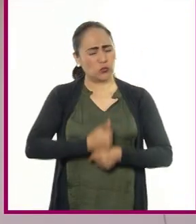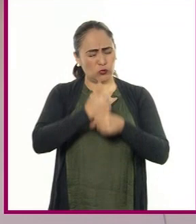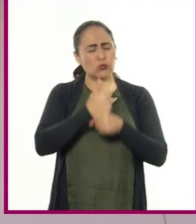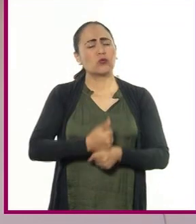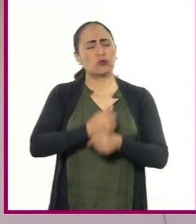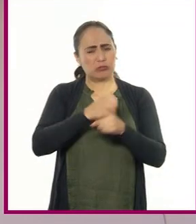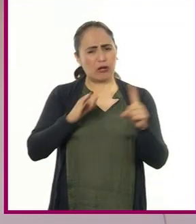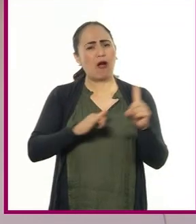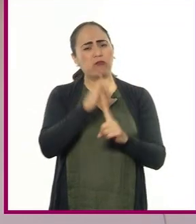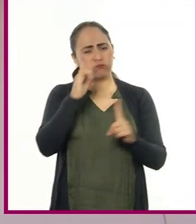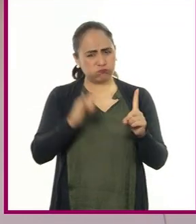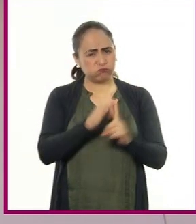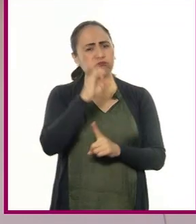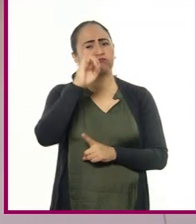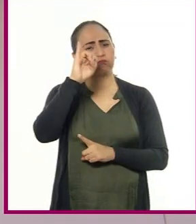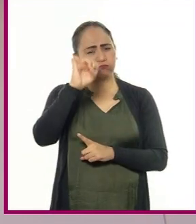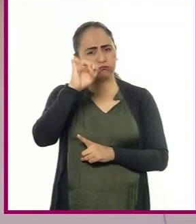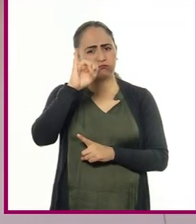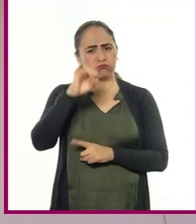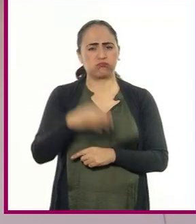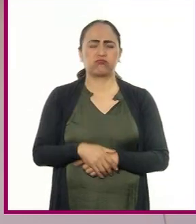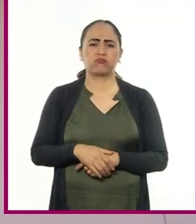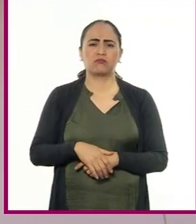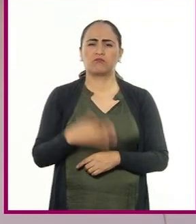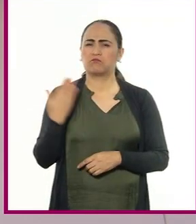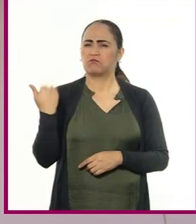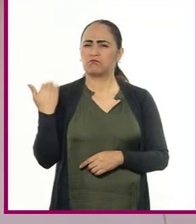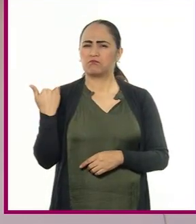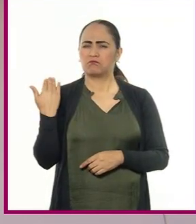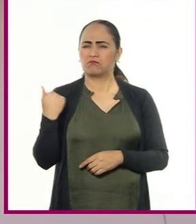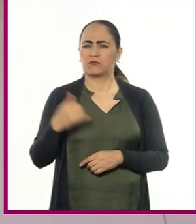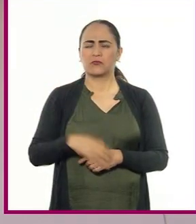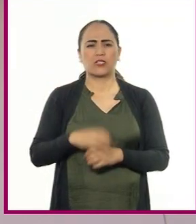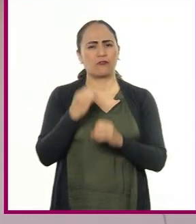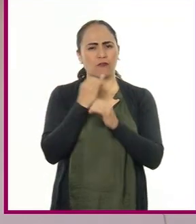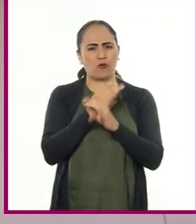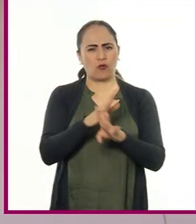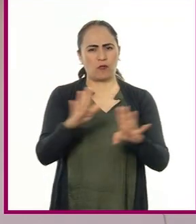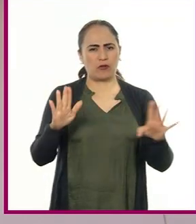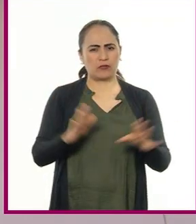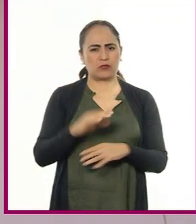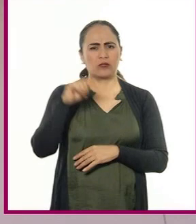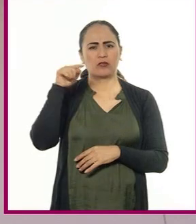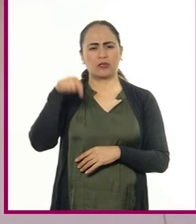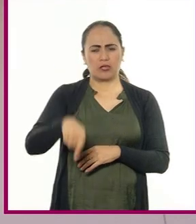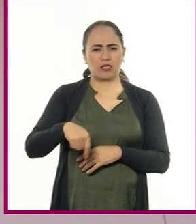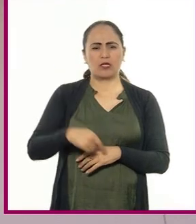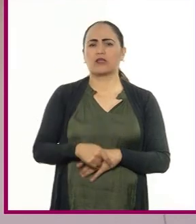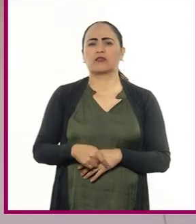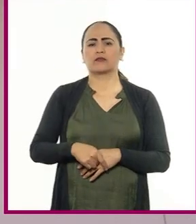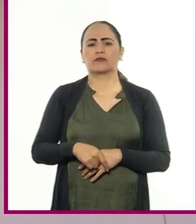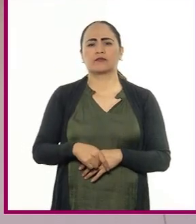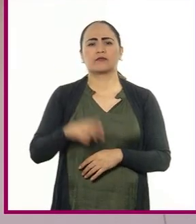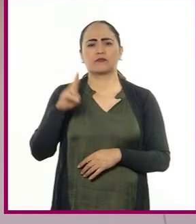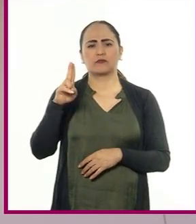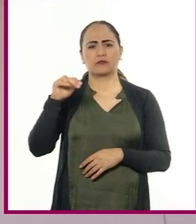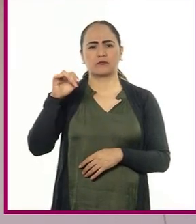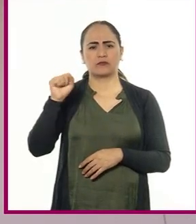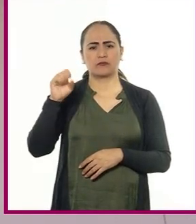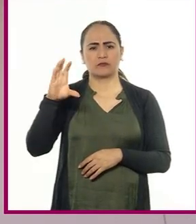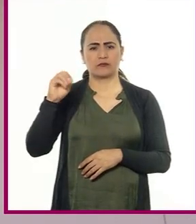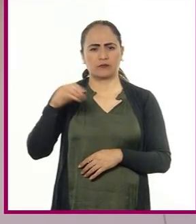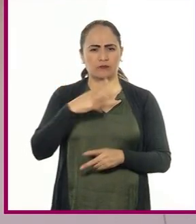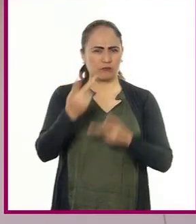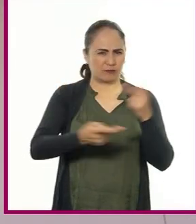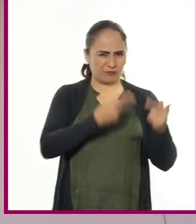acoso. Recientemente, de acuerdo con los datos publicados por el Instituto de Estadística de la UNESCO,